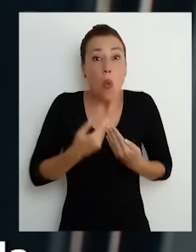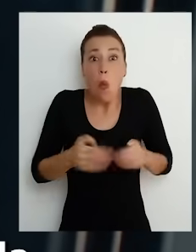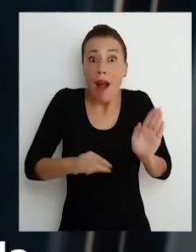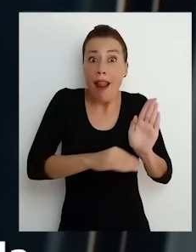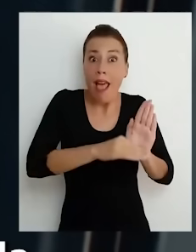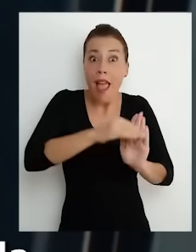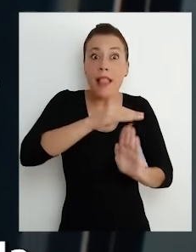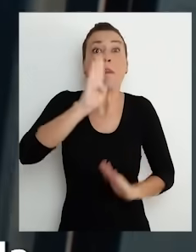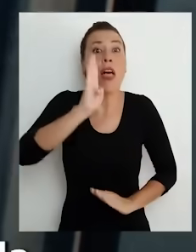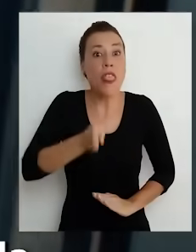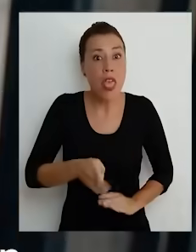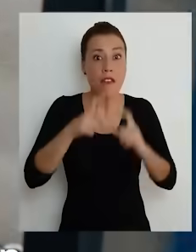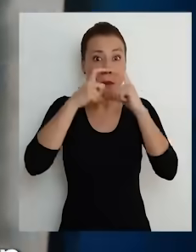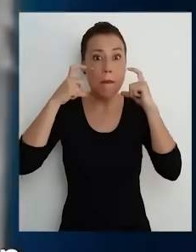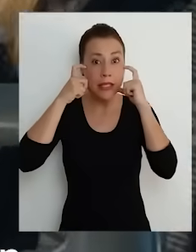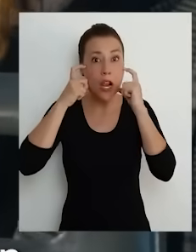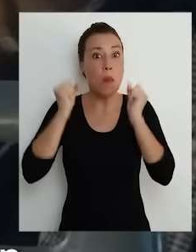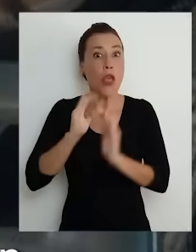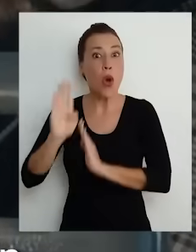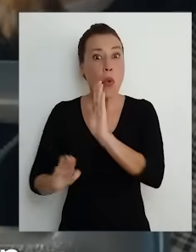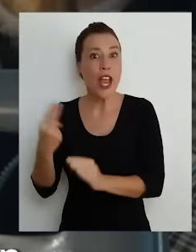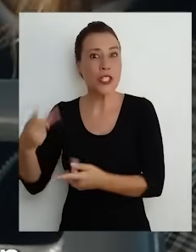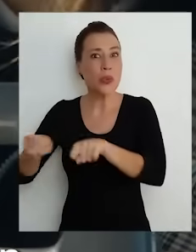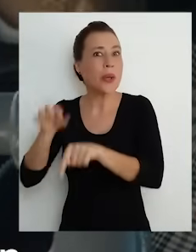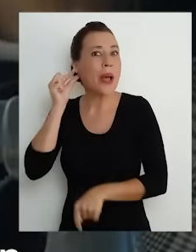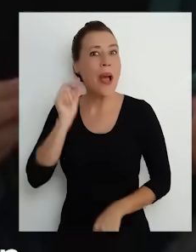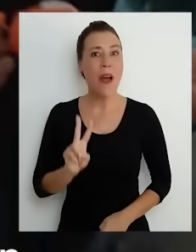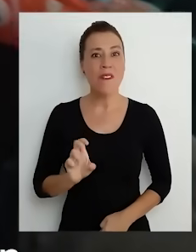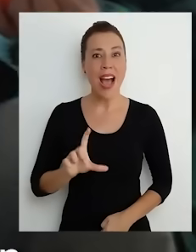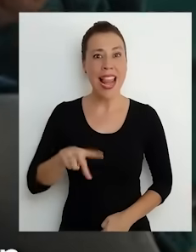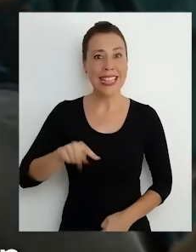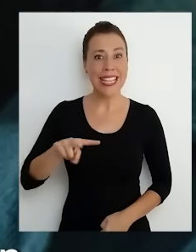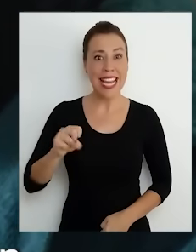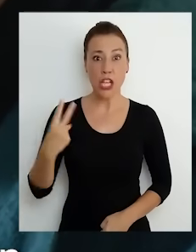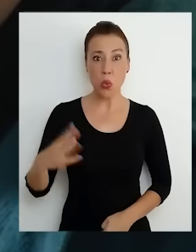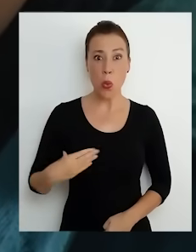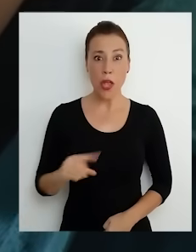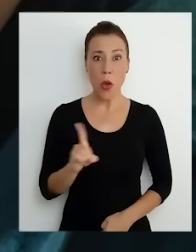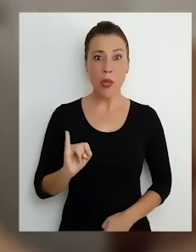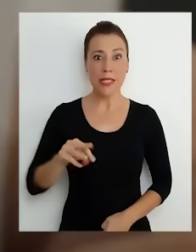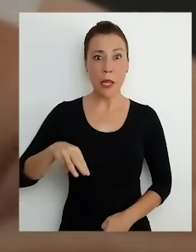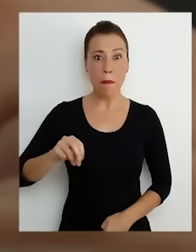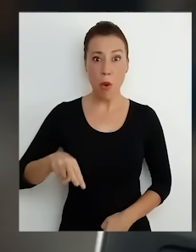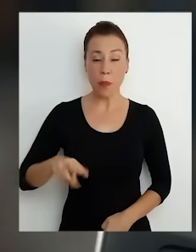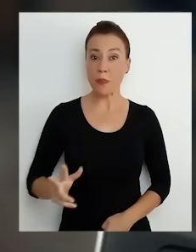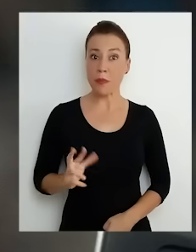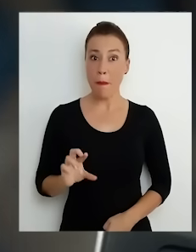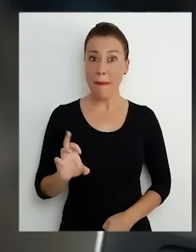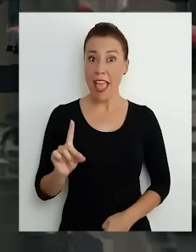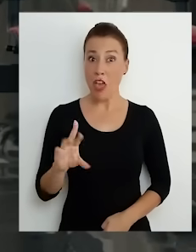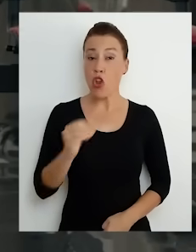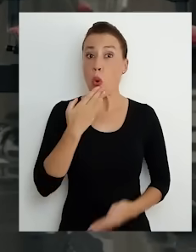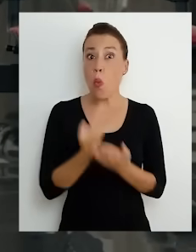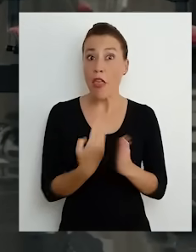cada fase debe llevar mascarilla y así pueda proteger a su pareja Valentina y su hijo Simón. Para que Don